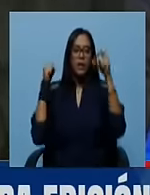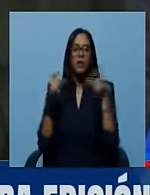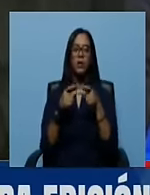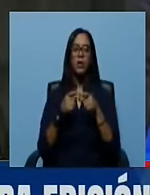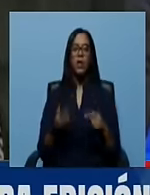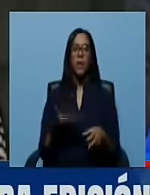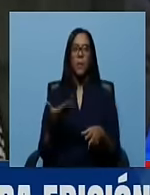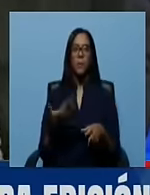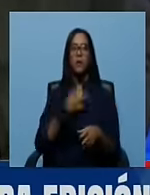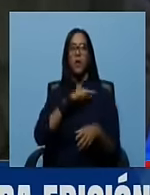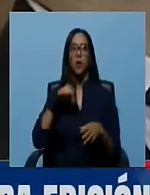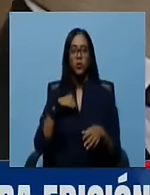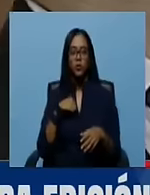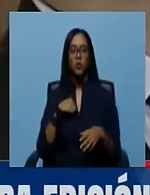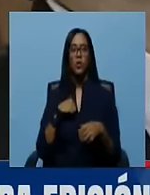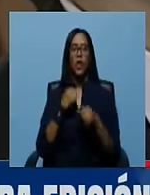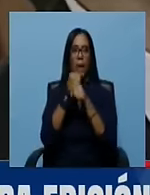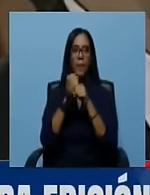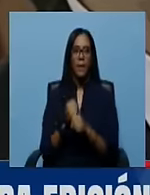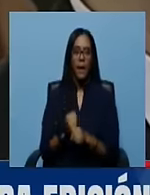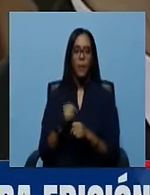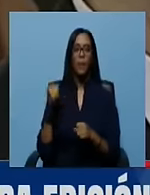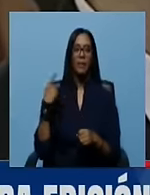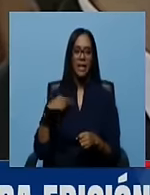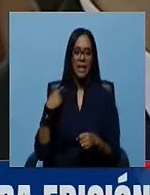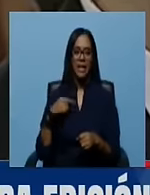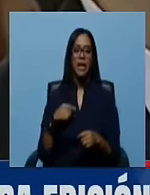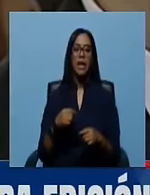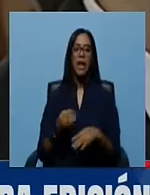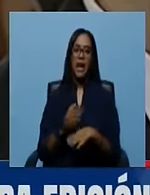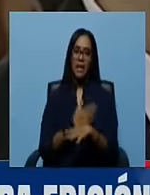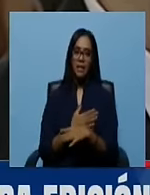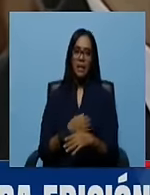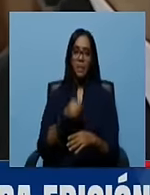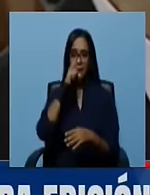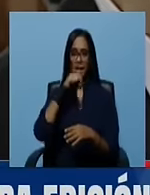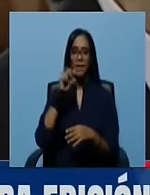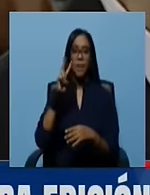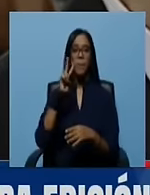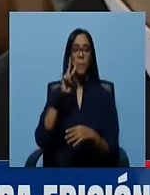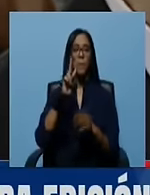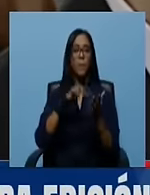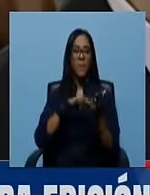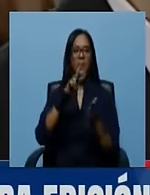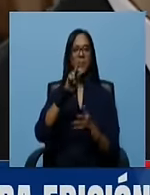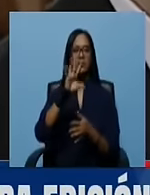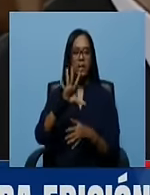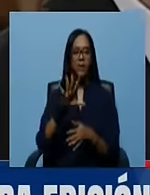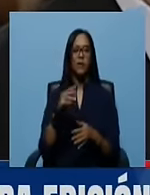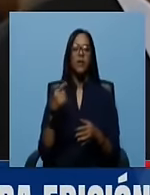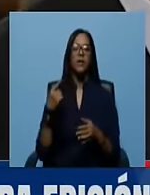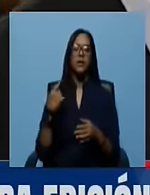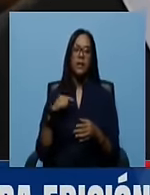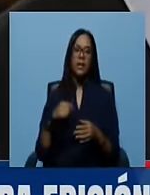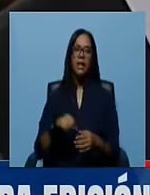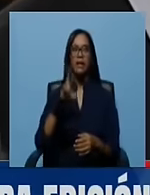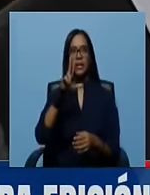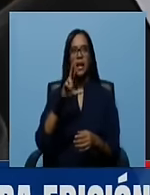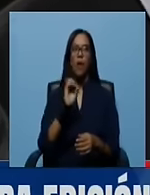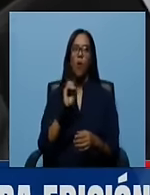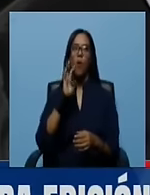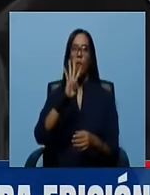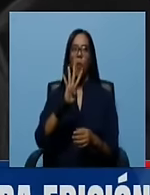Nosotros esperamos tener antes, es decir, para el año 2025, 3 o 4 frecuencias semanales, porque se